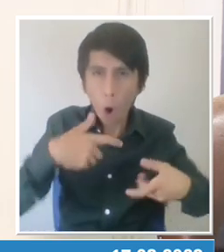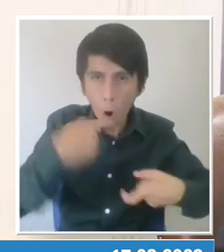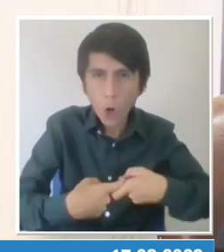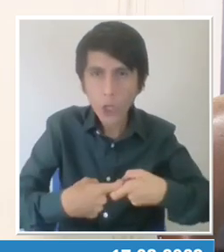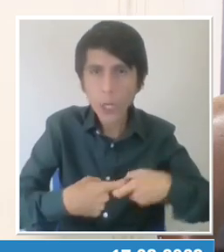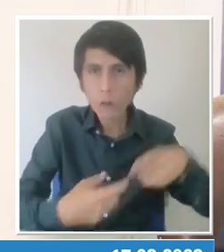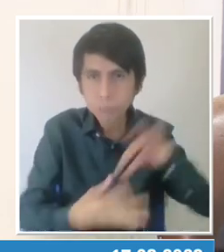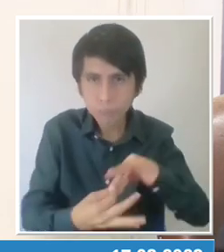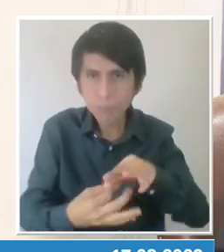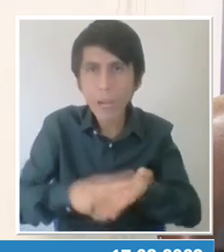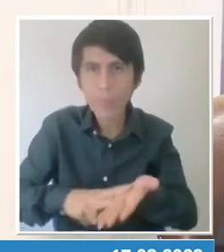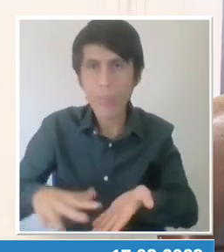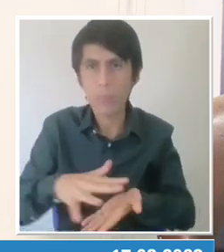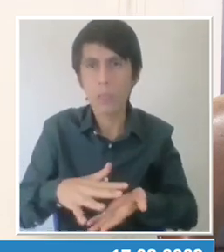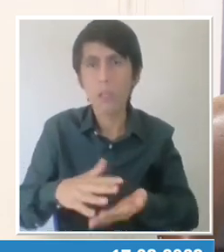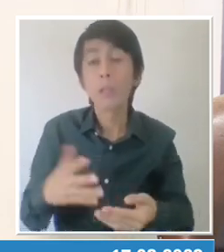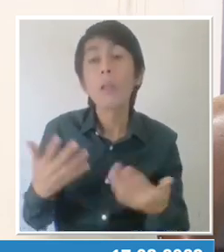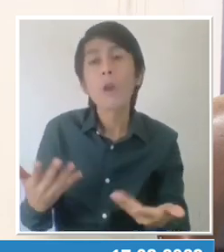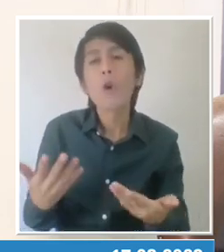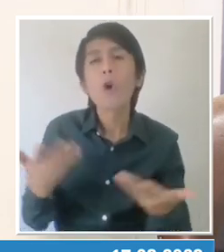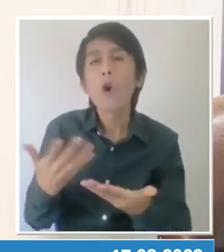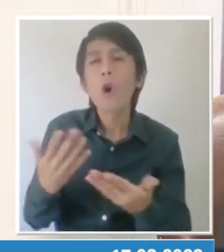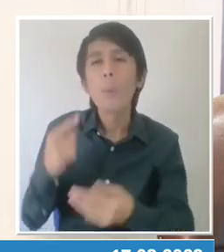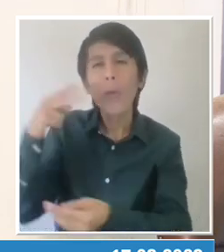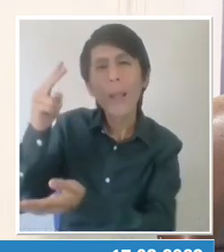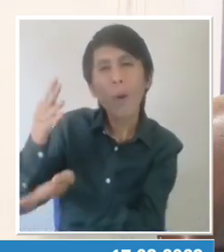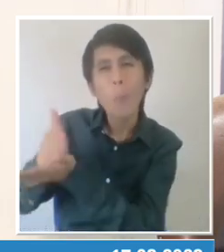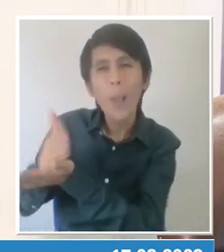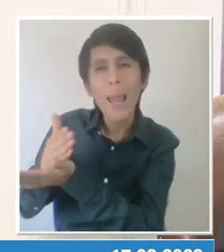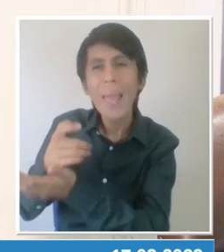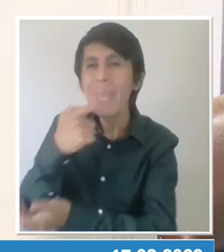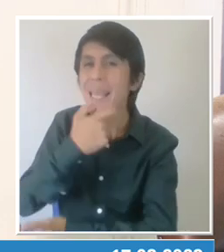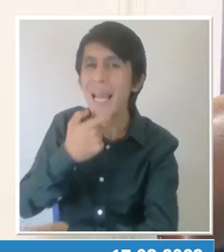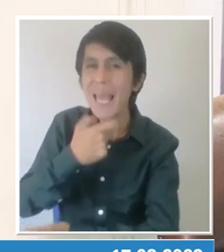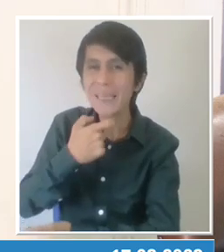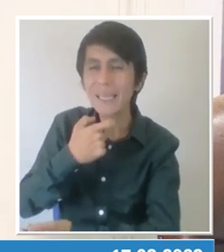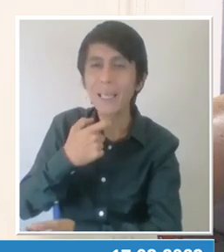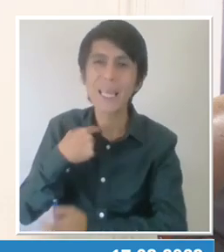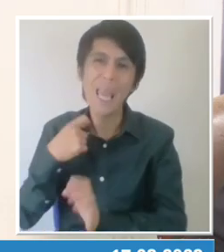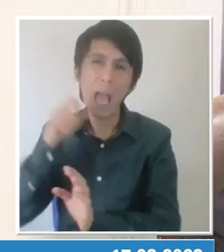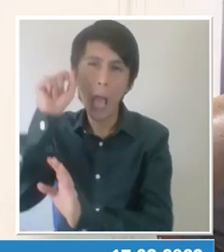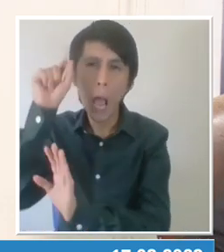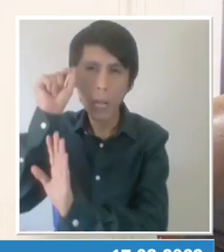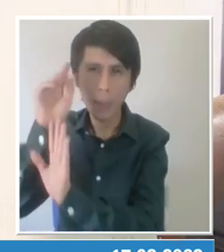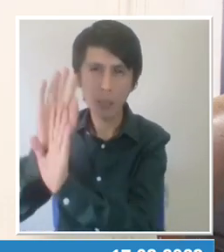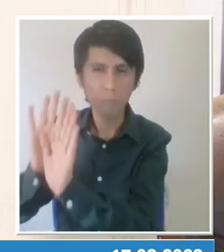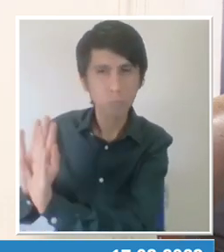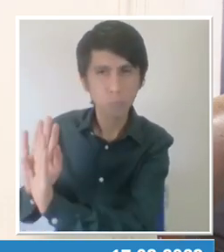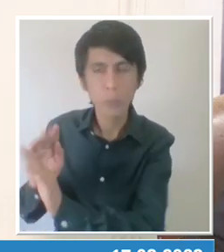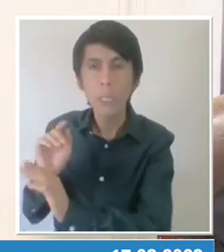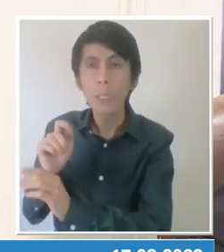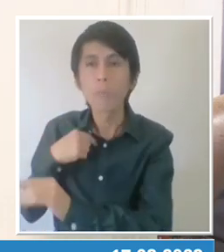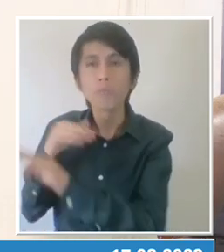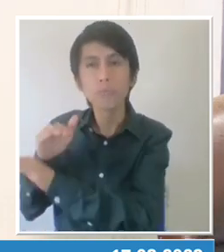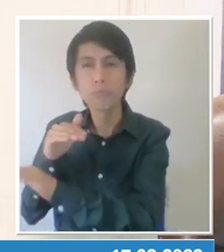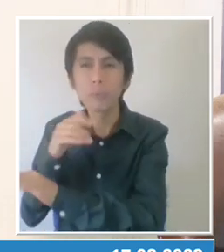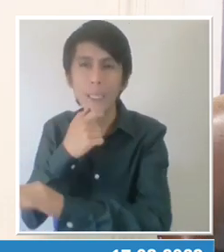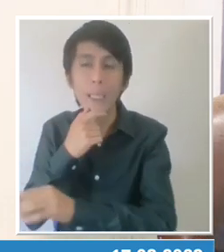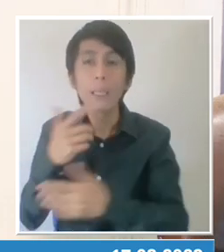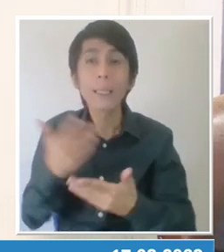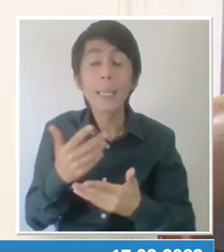más que nada la escuela inglesa, más que alemana. La nación es un concepto espiritual, inmaterial,